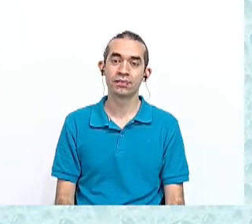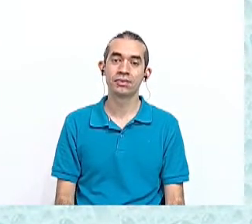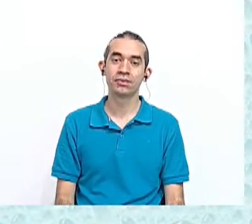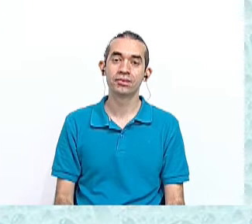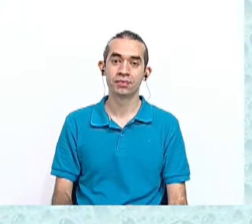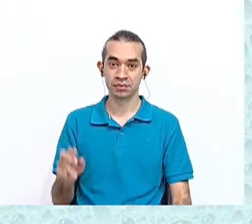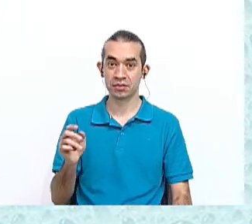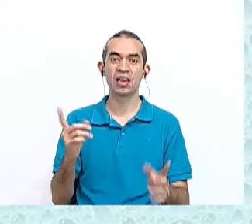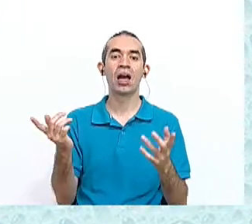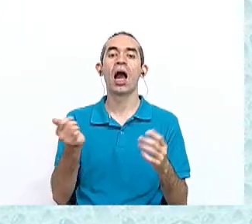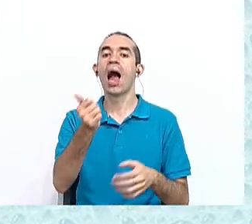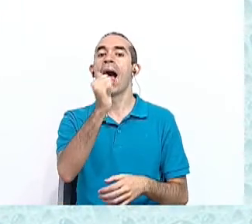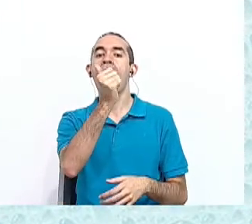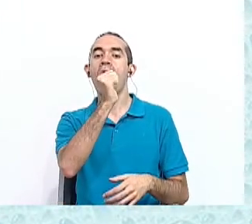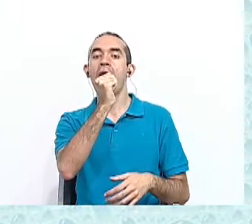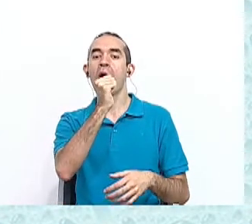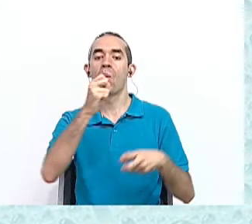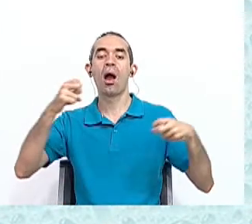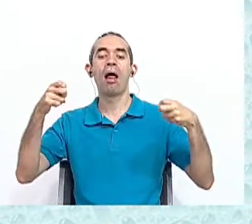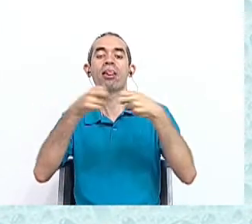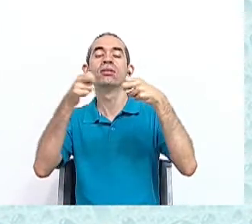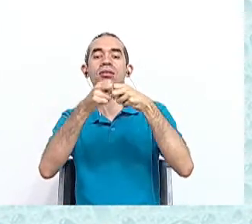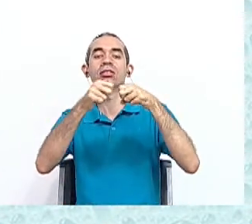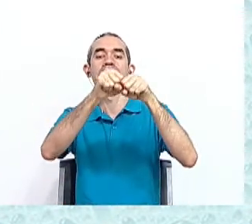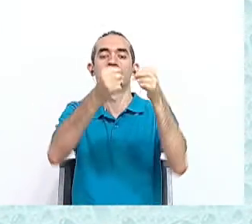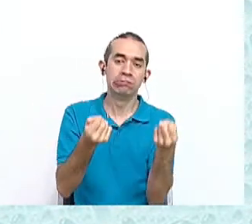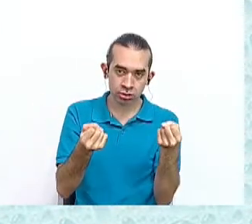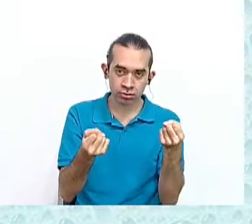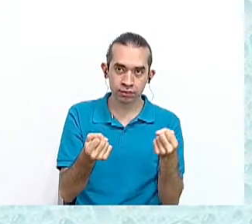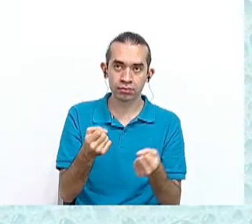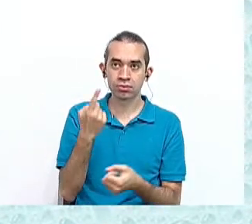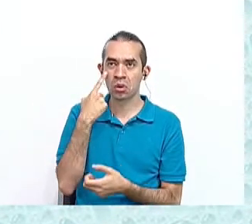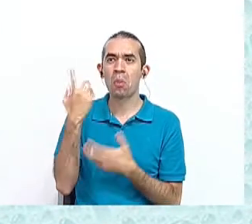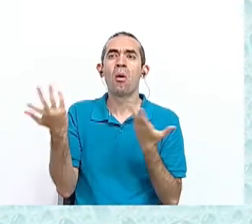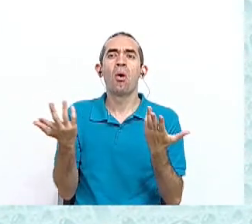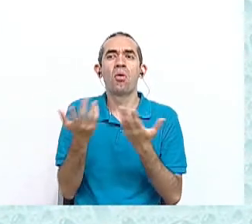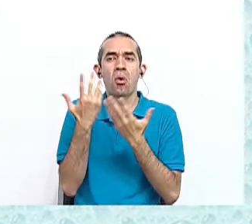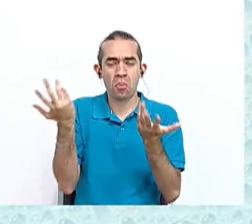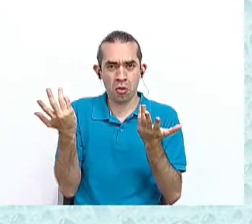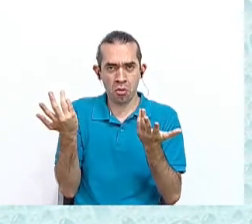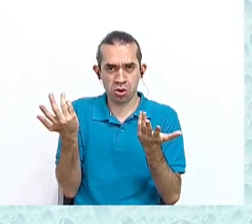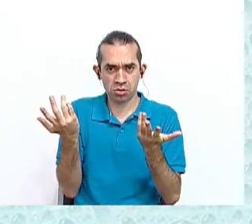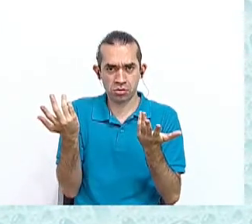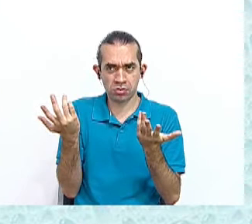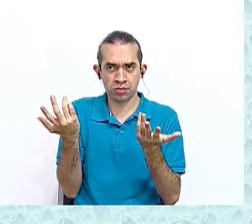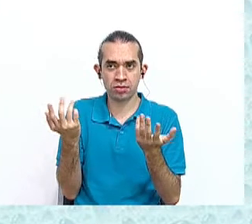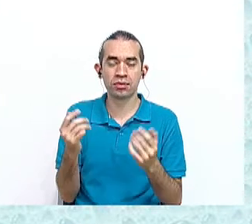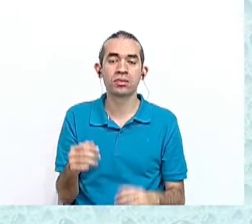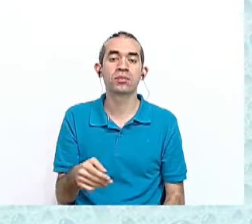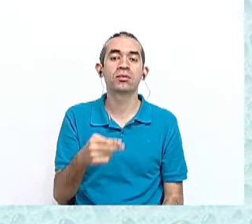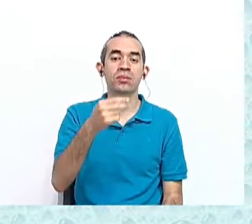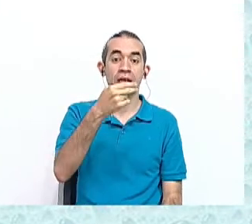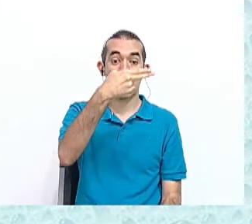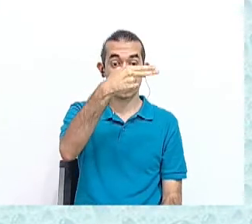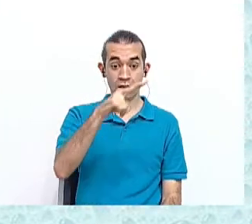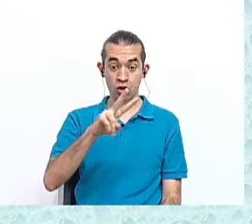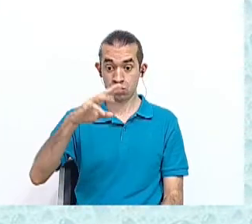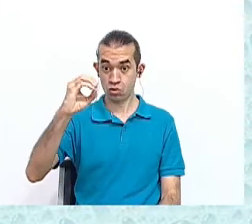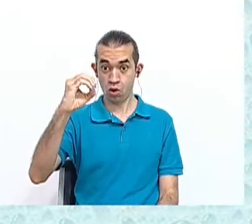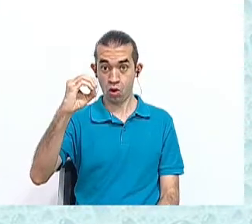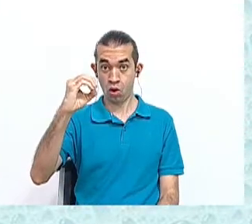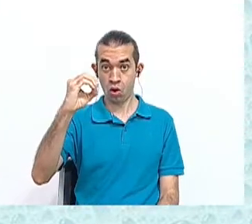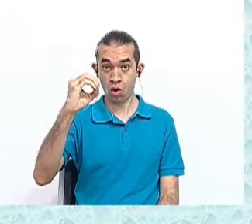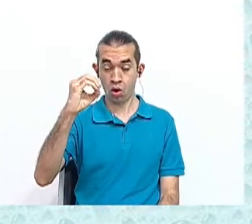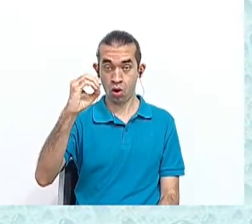tenemos la electrólisis del agua, que nos dice que se lleva a cabo mediante la descomposición de la molécula de agua